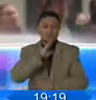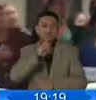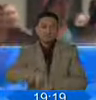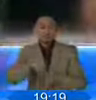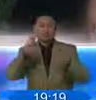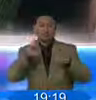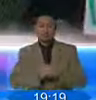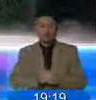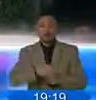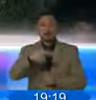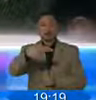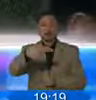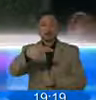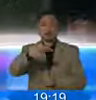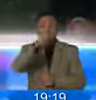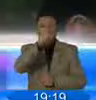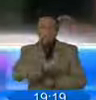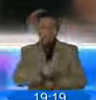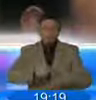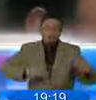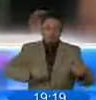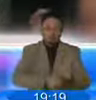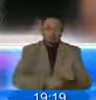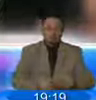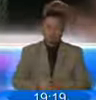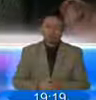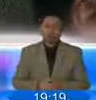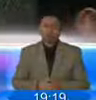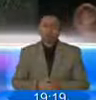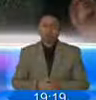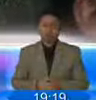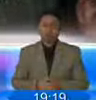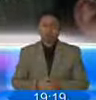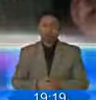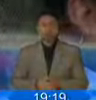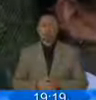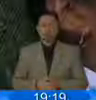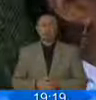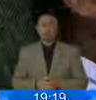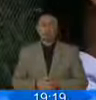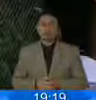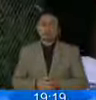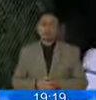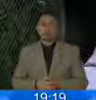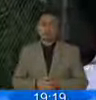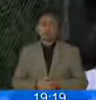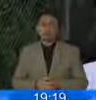como homicidios. En Zamora Chinchipe, informó Marcela Constante.